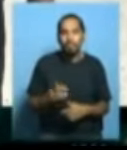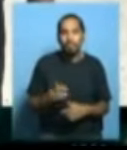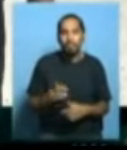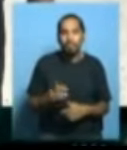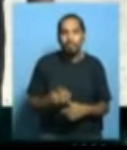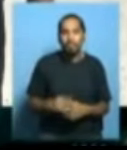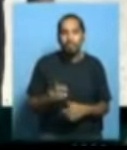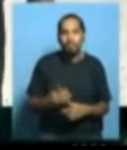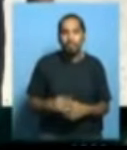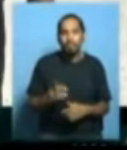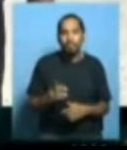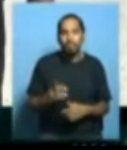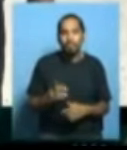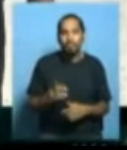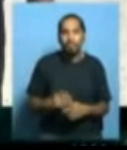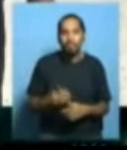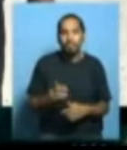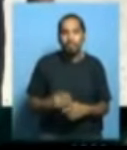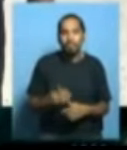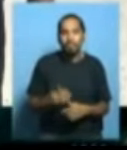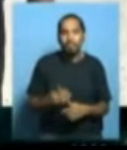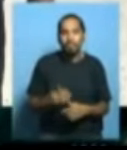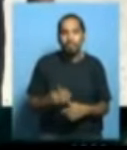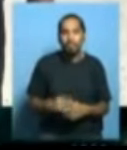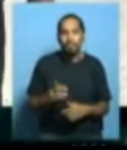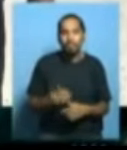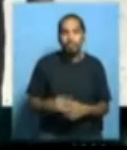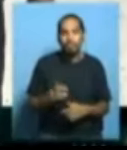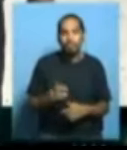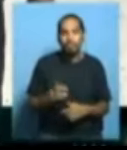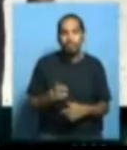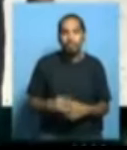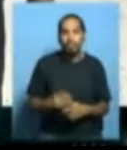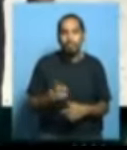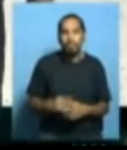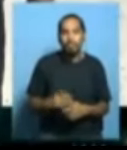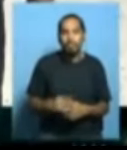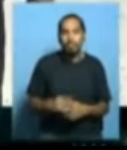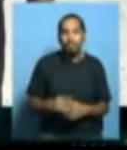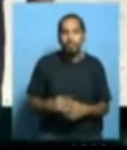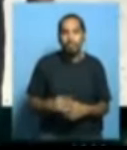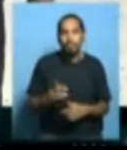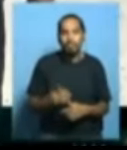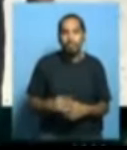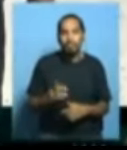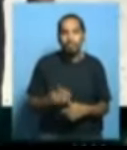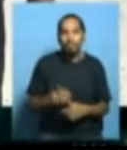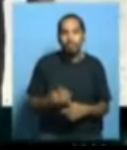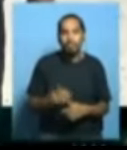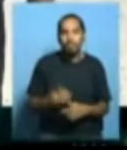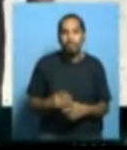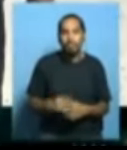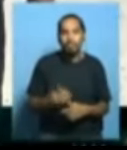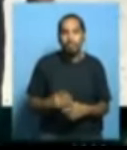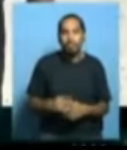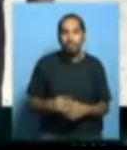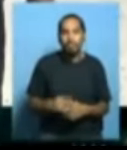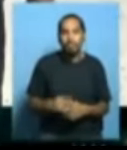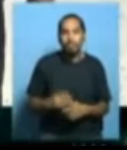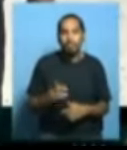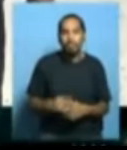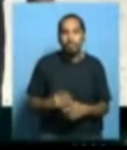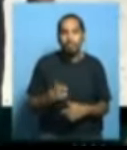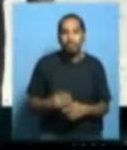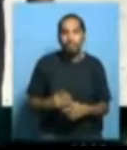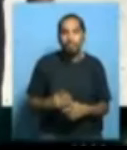ven más que daños materiales en el vehículo. El chofer... No hay heridas de sangre, ni nada. Claro, vemos el